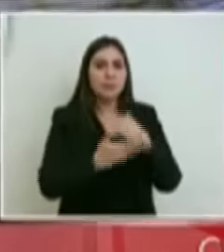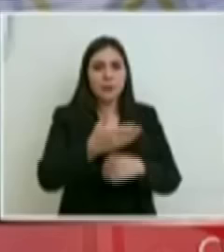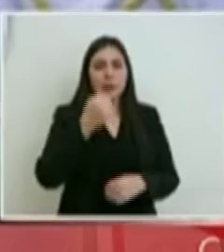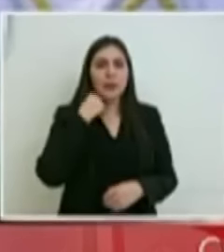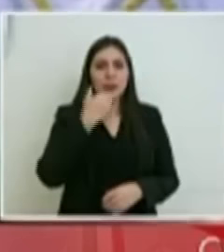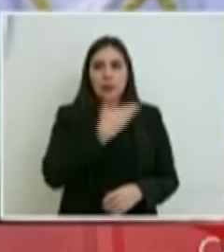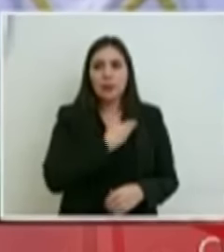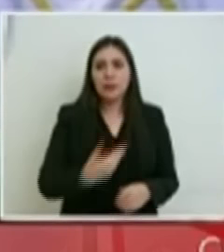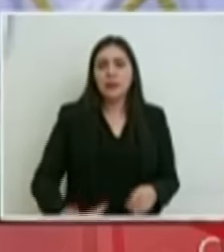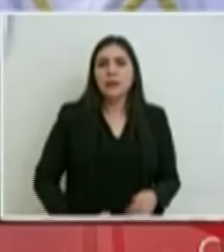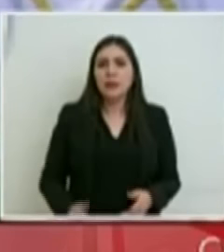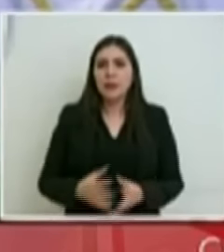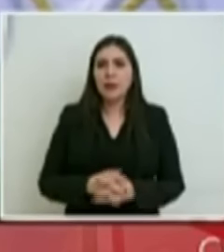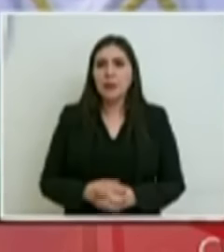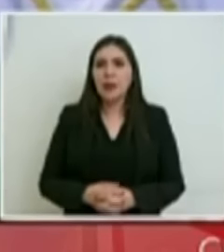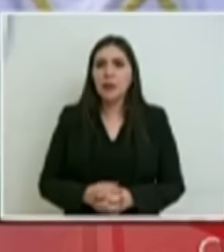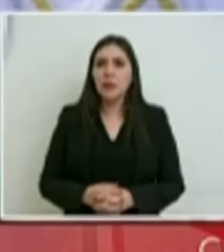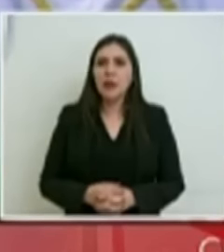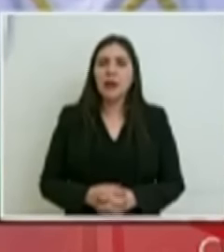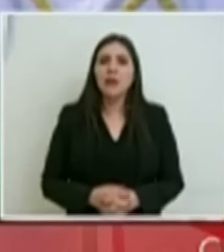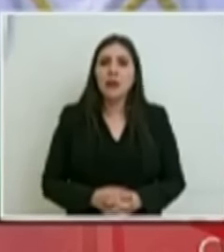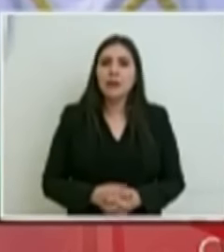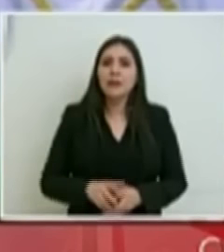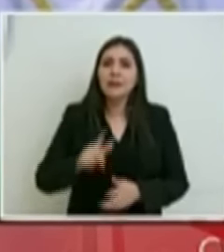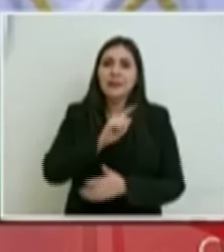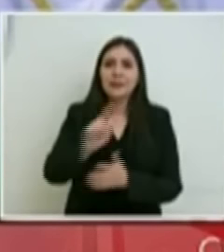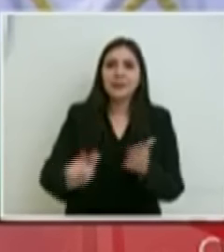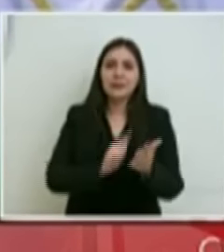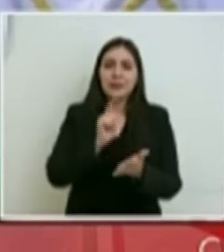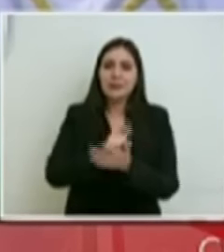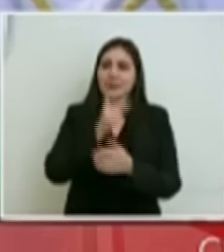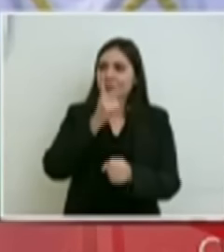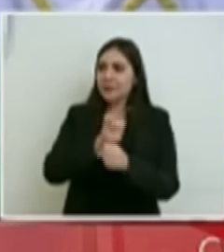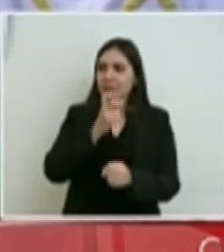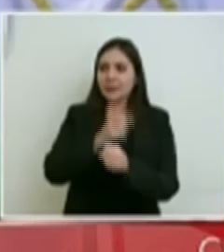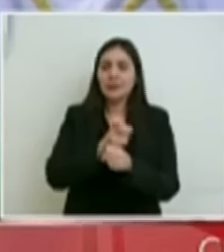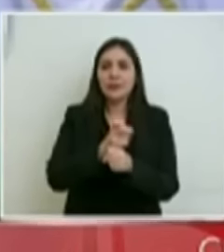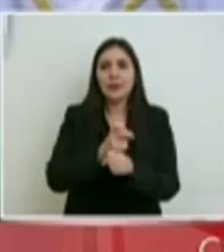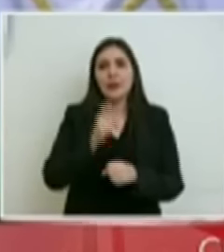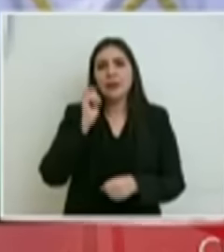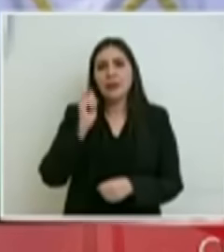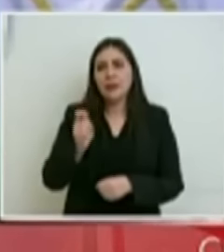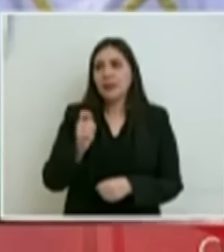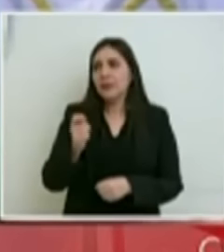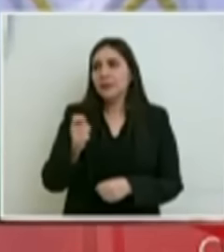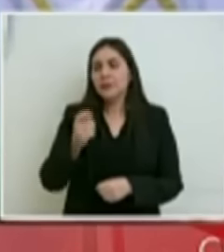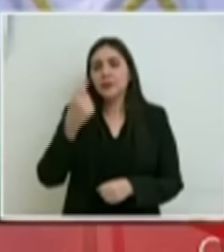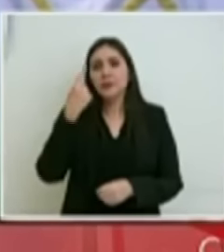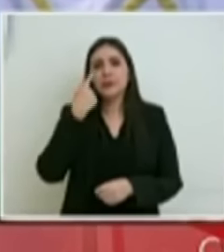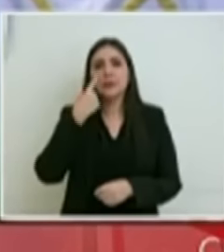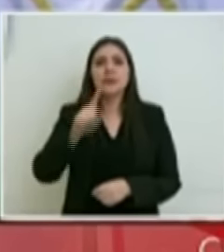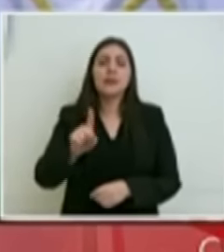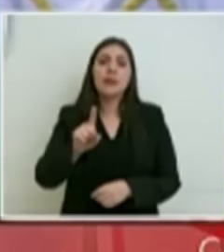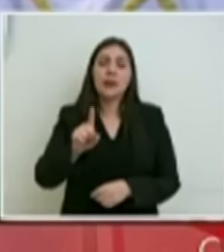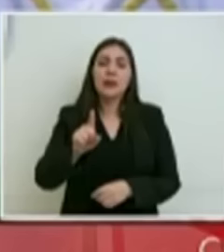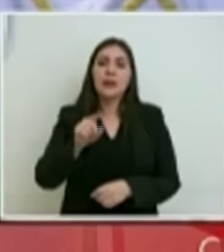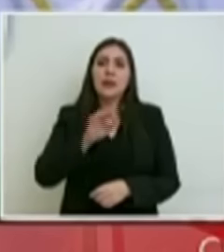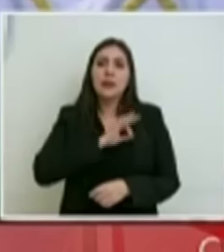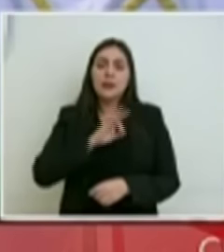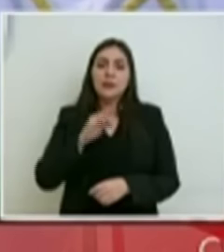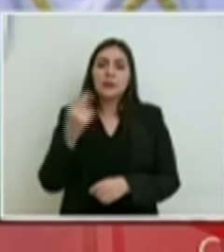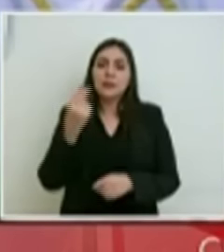Sé también que en las leyes secundarias tendremos la oportunidad de perfeccionarla y de